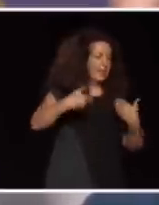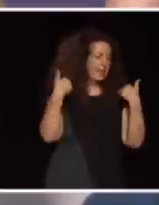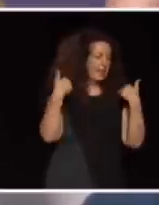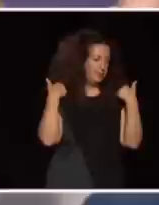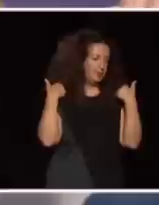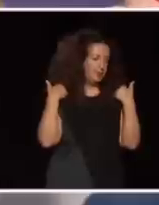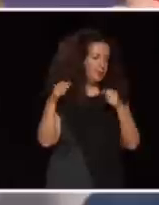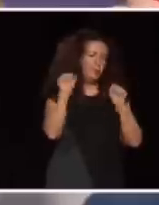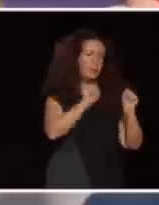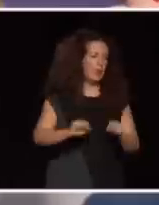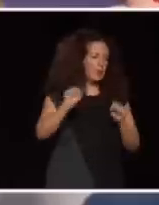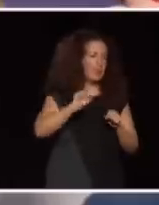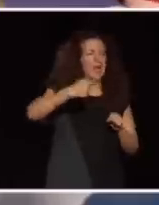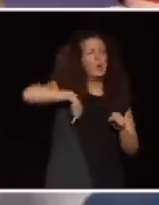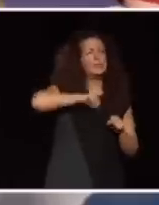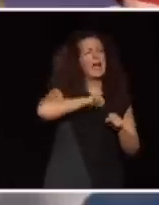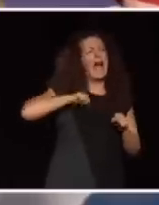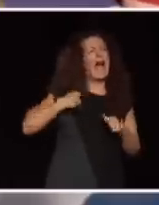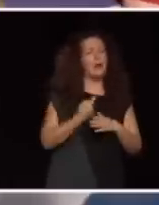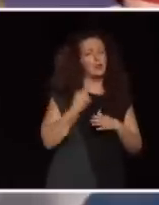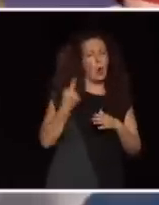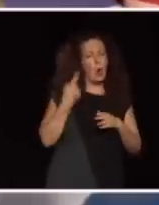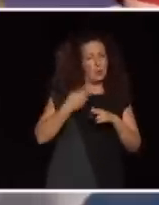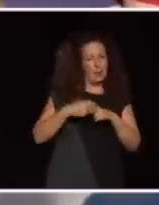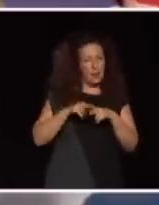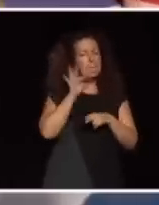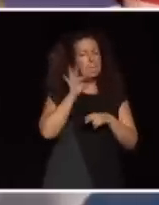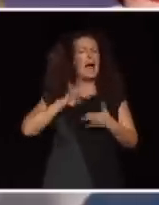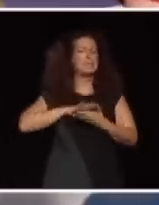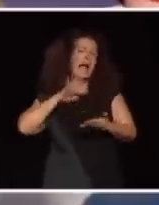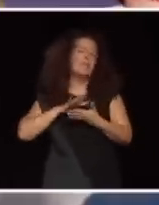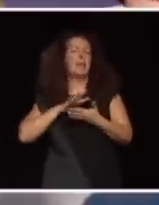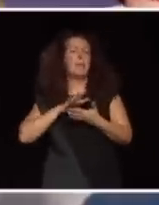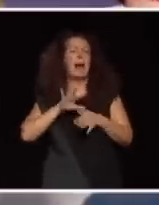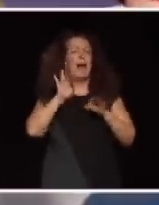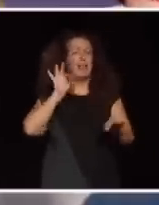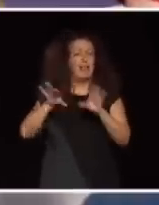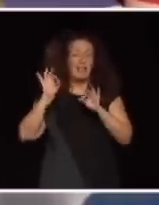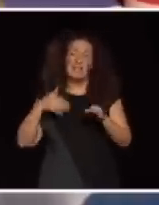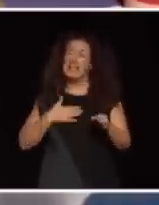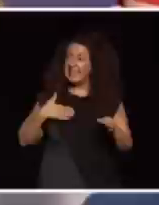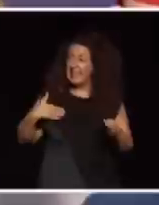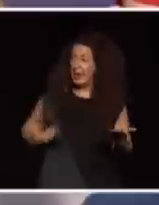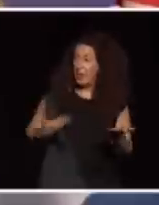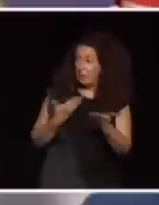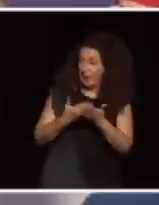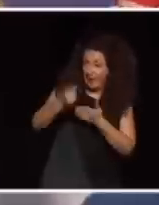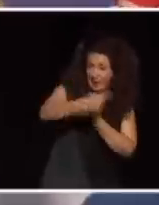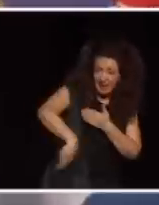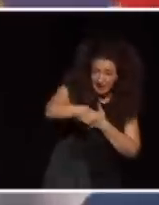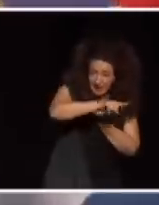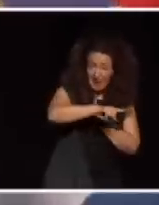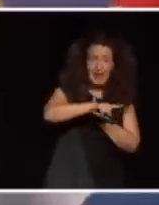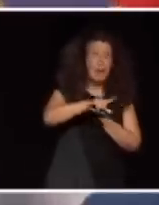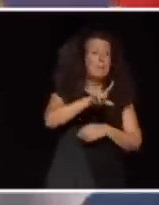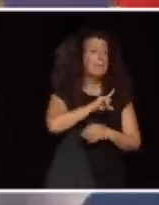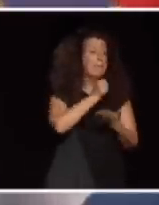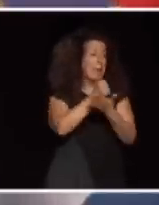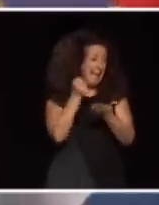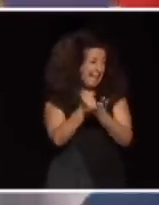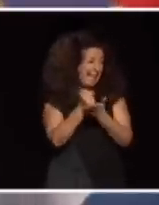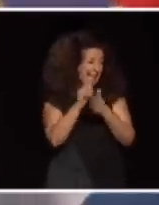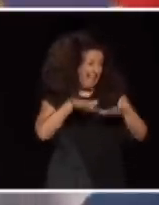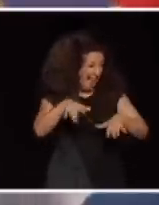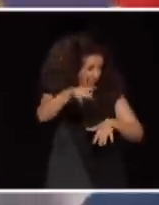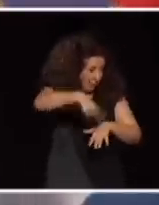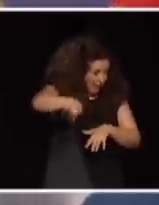nuestra capacidad de tomar decisiones. Por eso, quiero pediros, compañeros y compañeras, a la militancia, a los inscritos